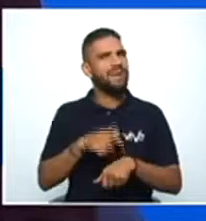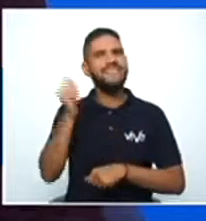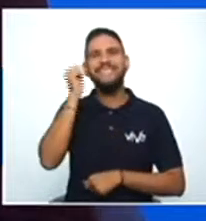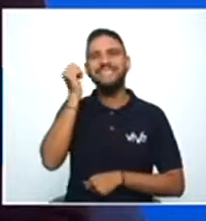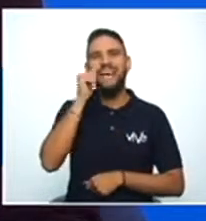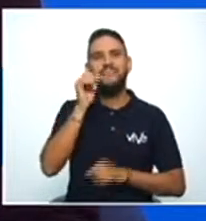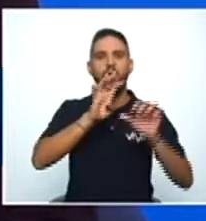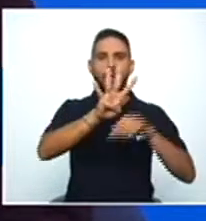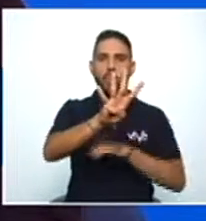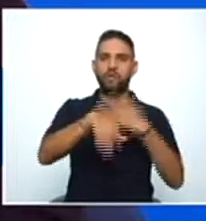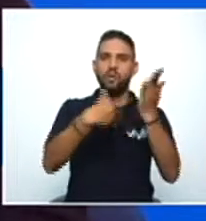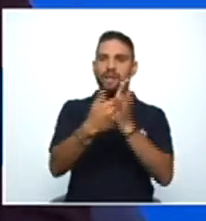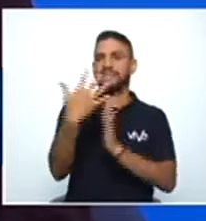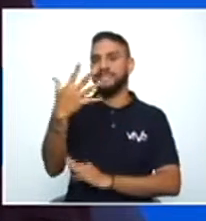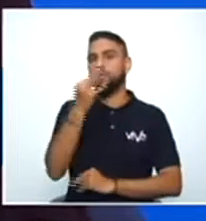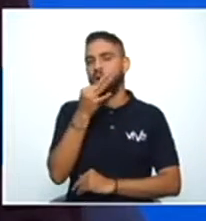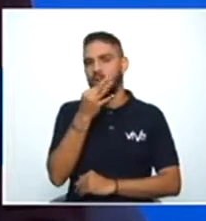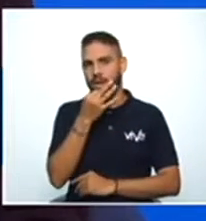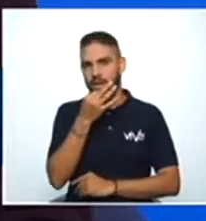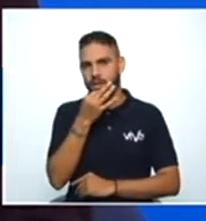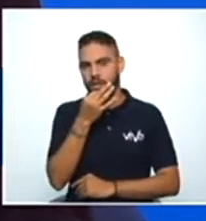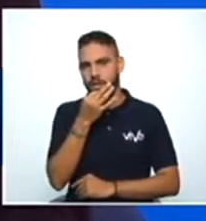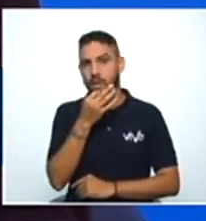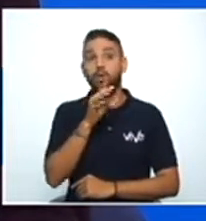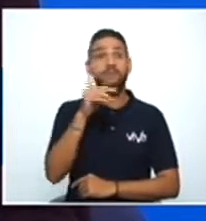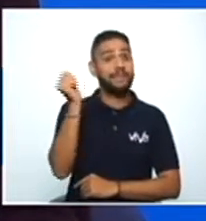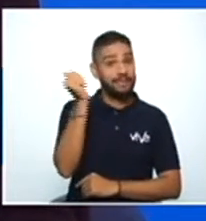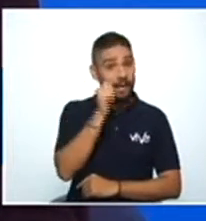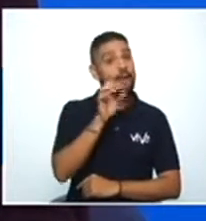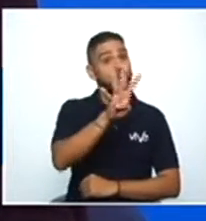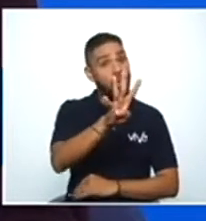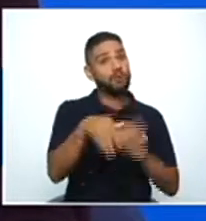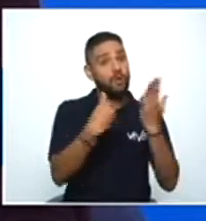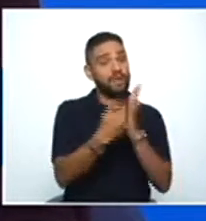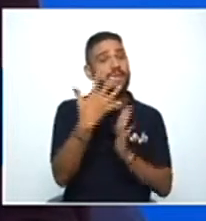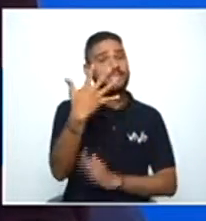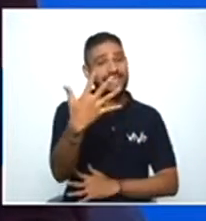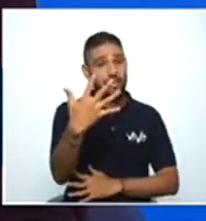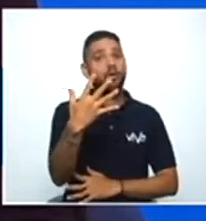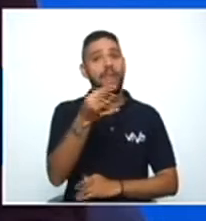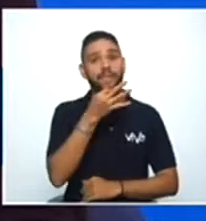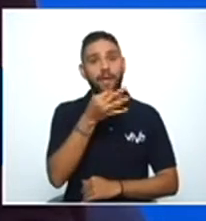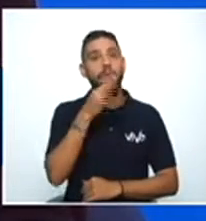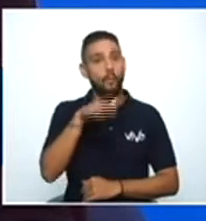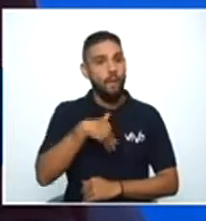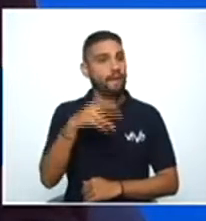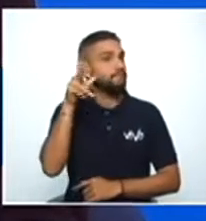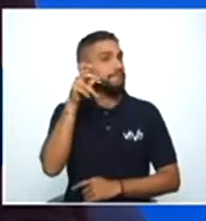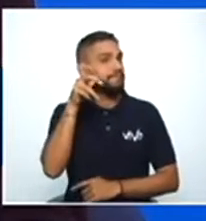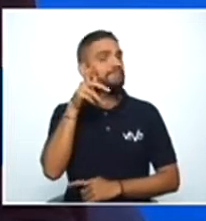sábados de 4 o 5 de la tarde 2 a 2 de 45 de la tarde pueden observar pueden escuchar el programa de radio del